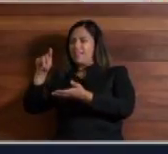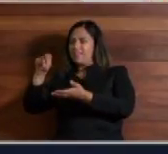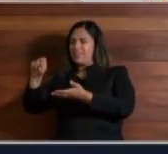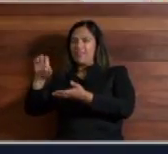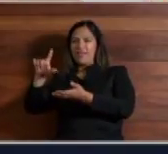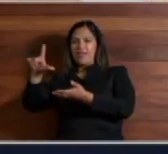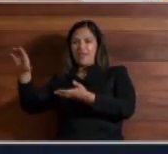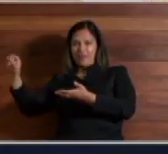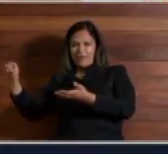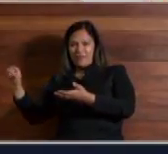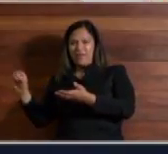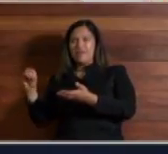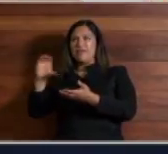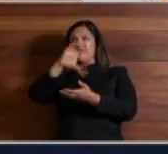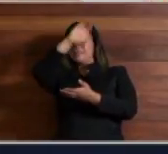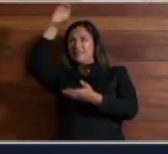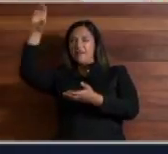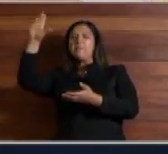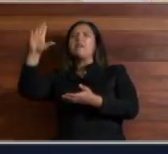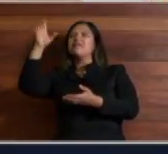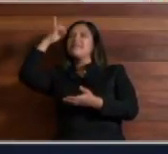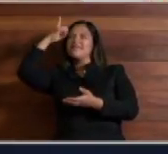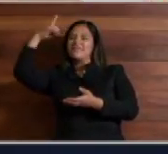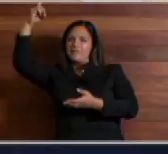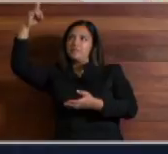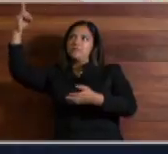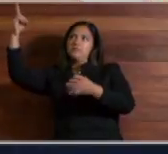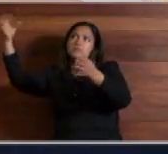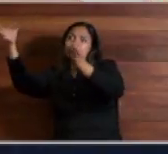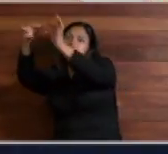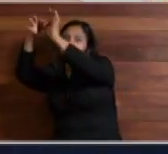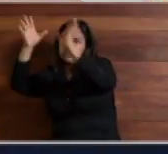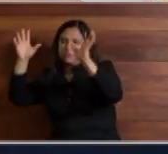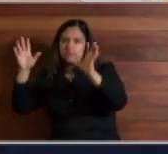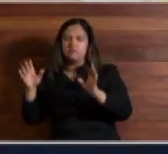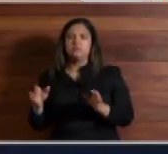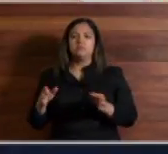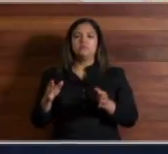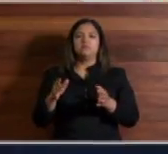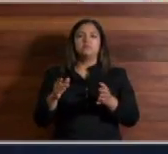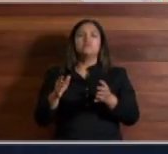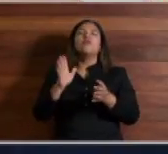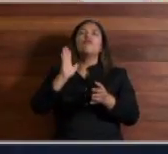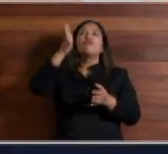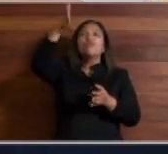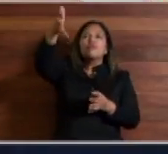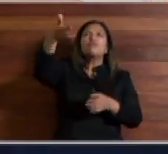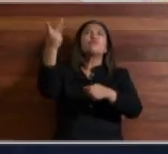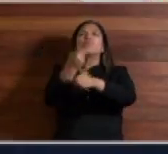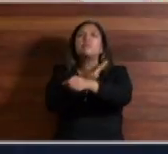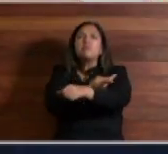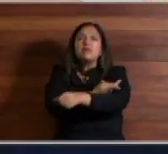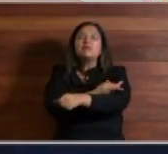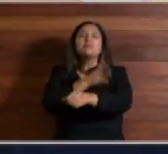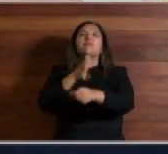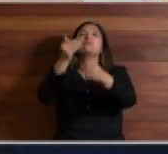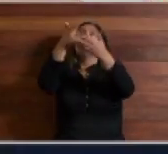a Dios, dispone y determina el rumbo y la marcha de la economía. Es